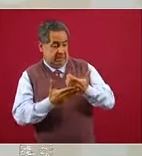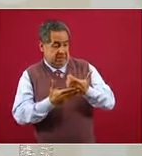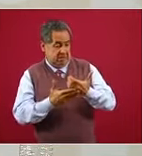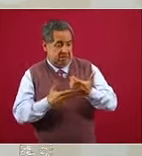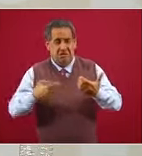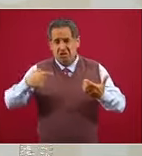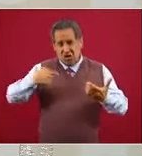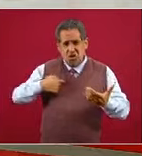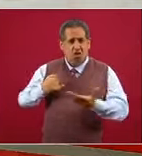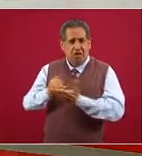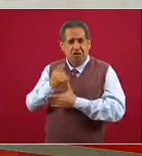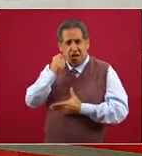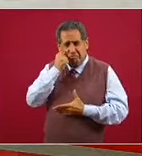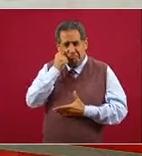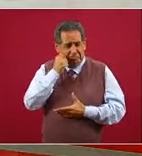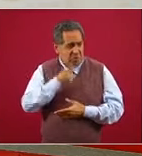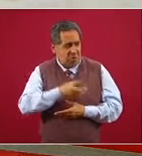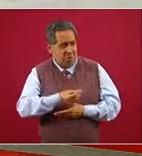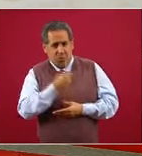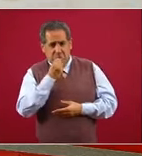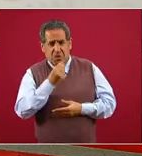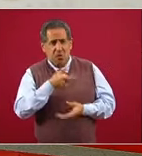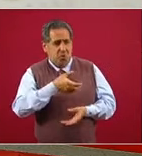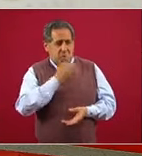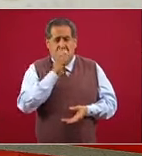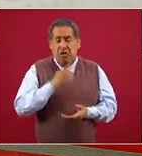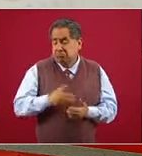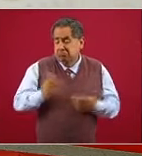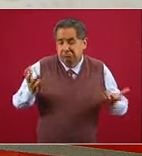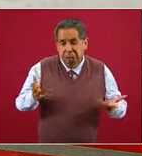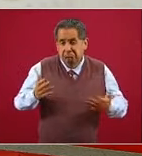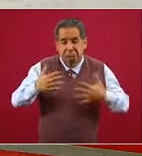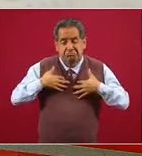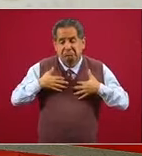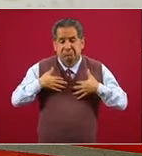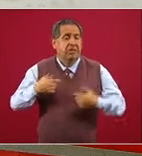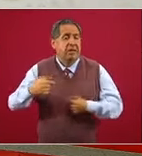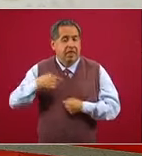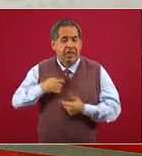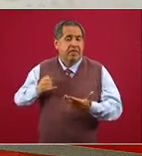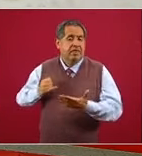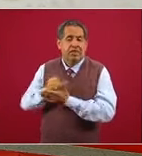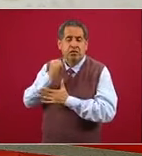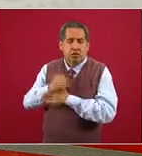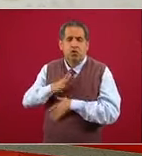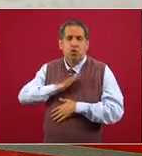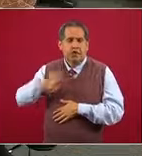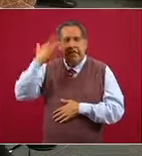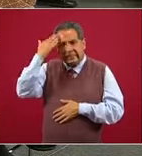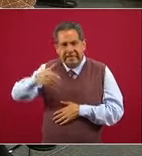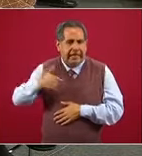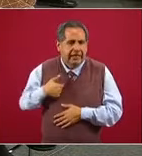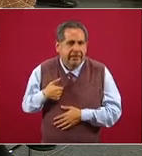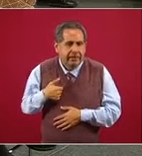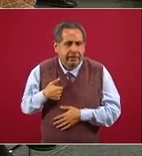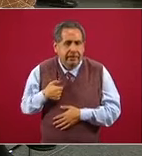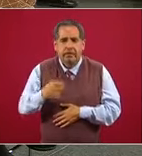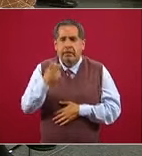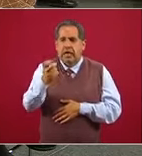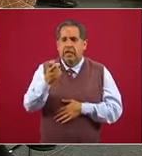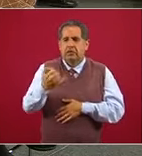tomo la decisión de comprarlo y consumirlo, es una decisión informada. Y esto es lo que se